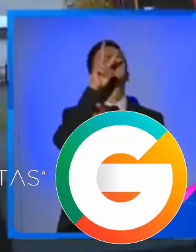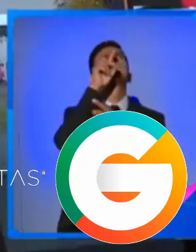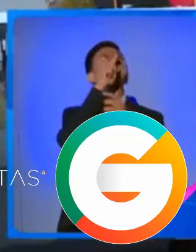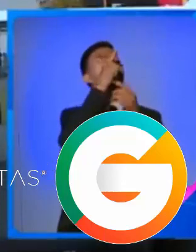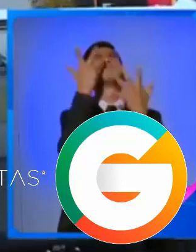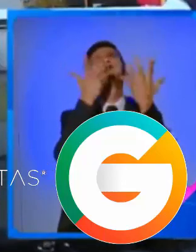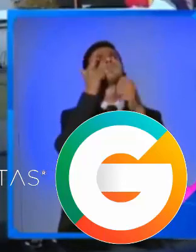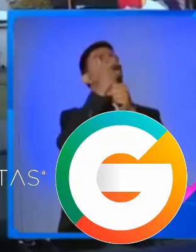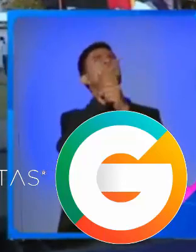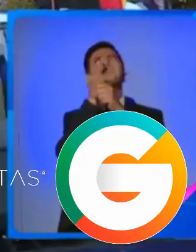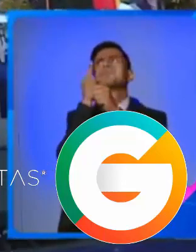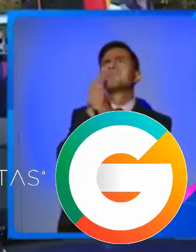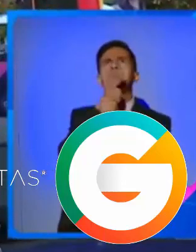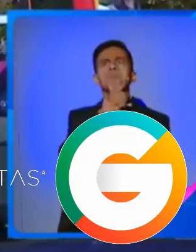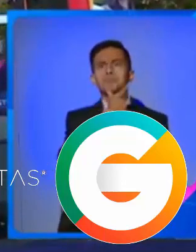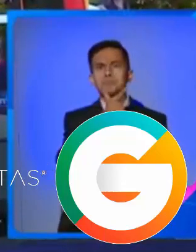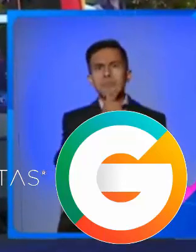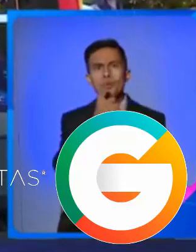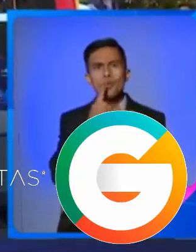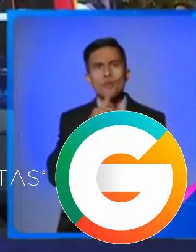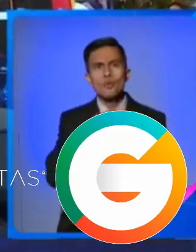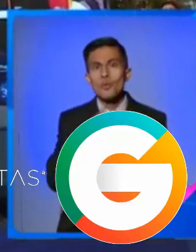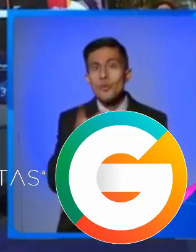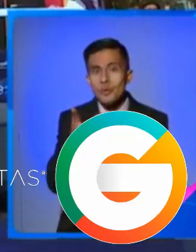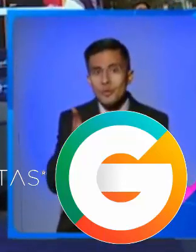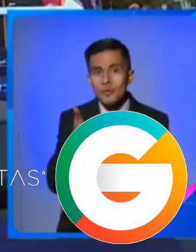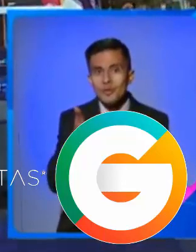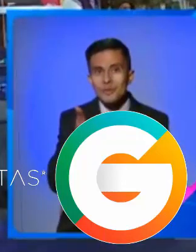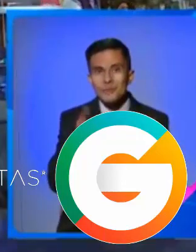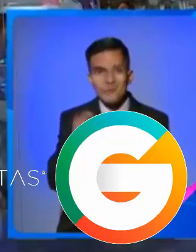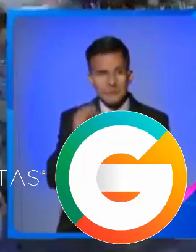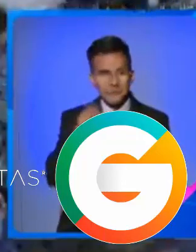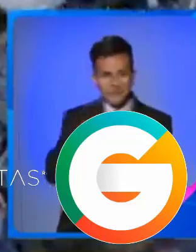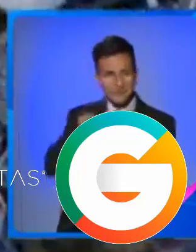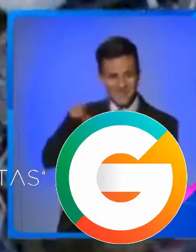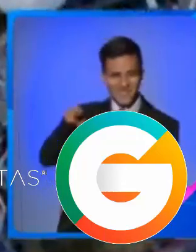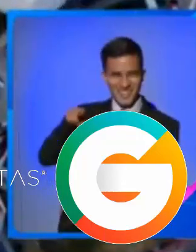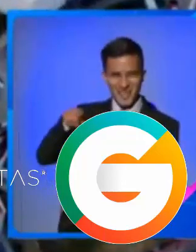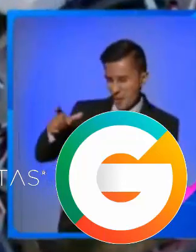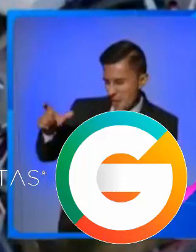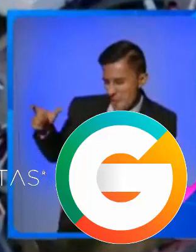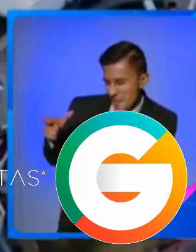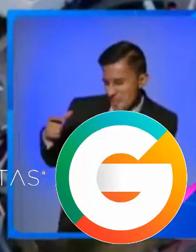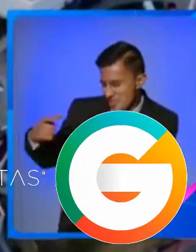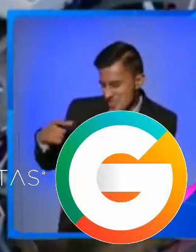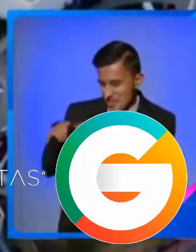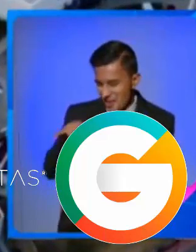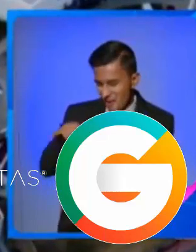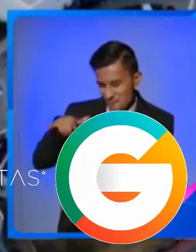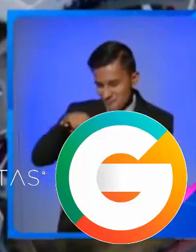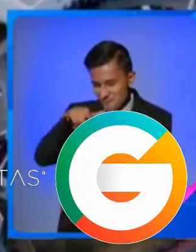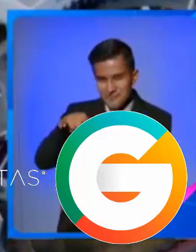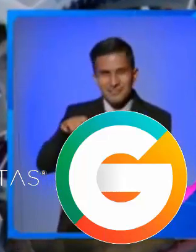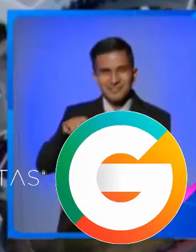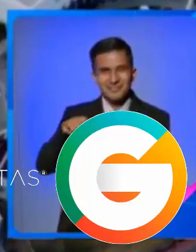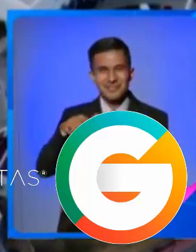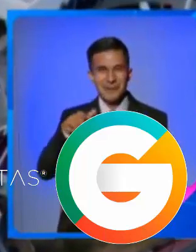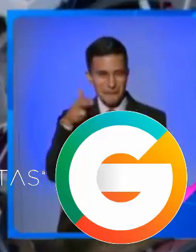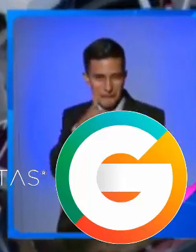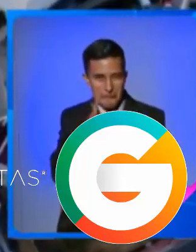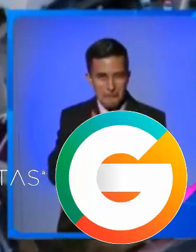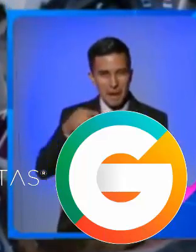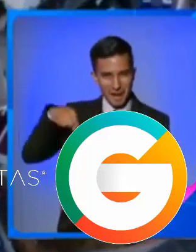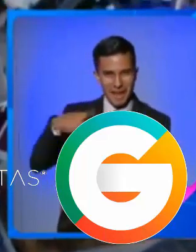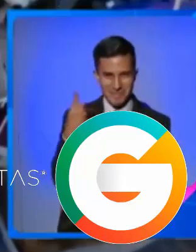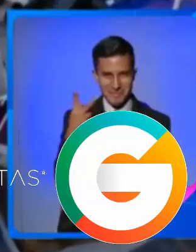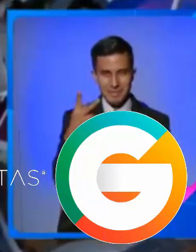detectar. No son los drones con los que graban los de comunicaciones, son de este tamaño. Lo que están buscando en el aire son de este tamaño. ¿Alcanzan a ver